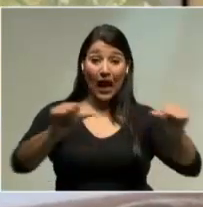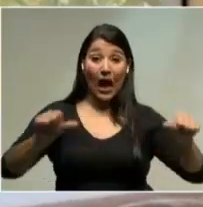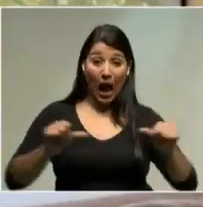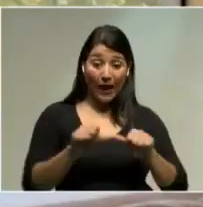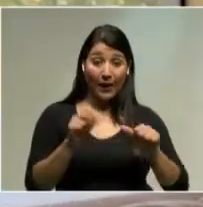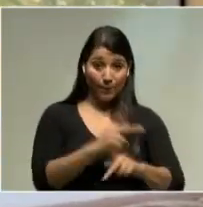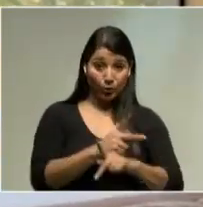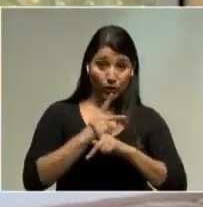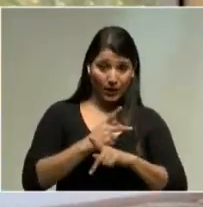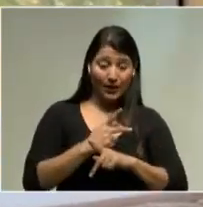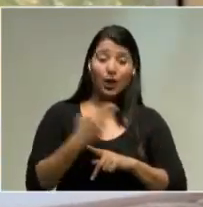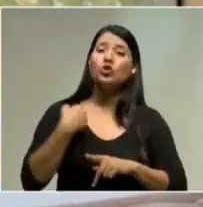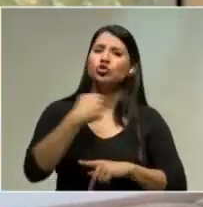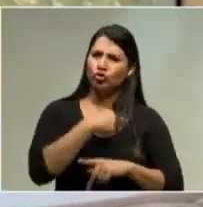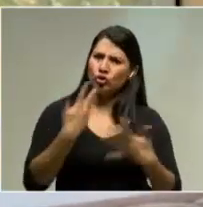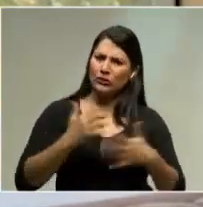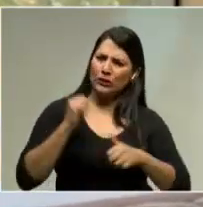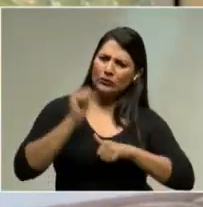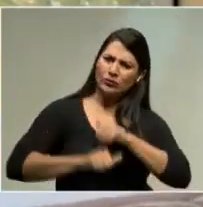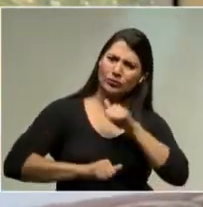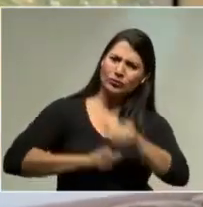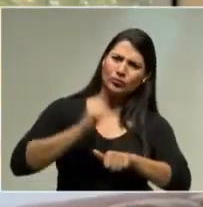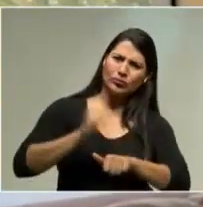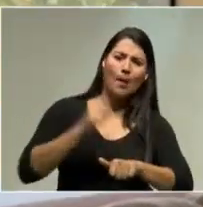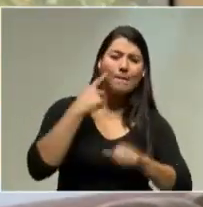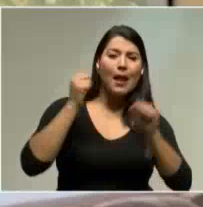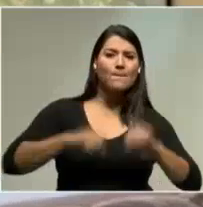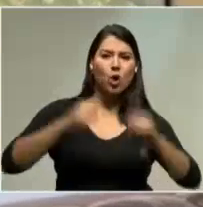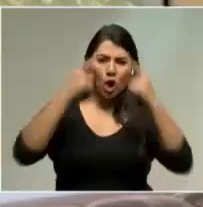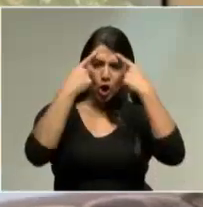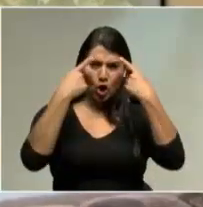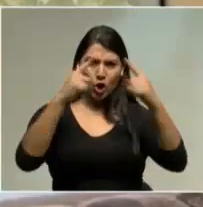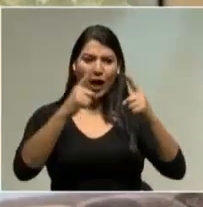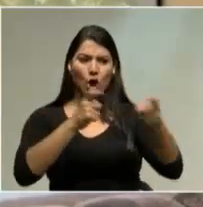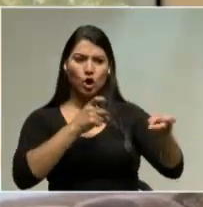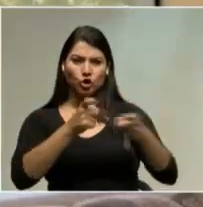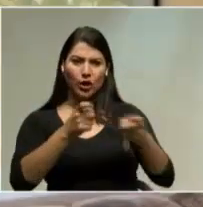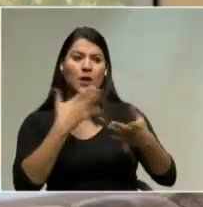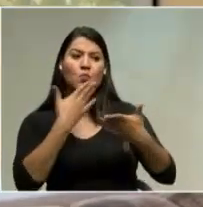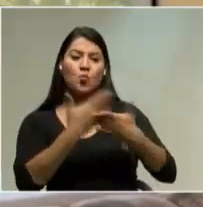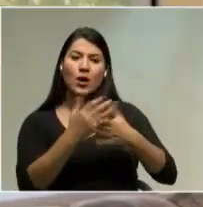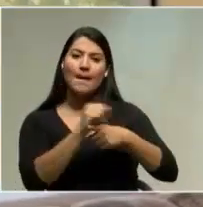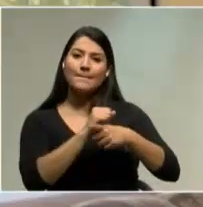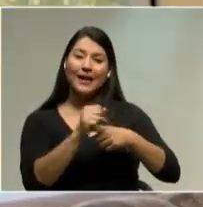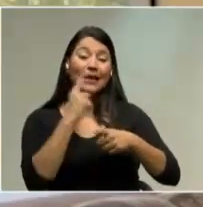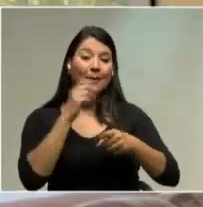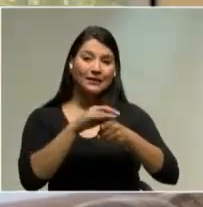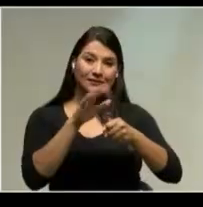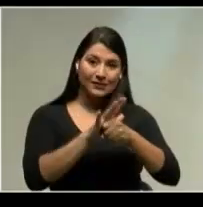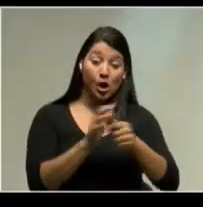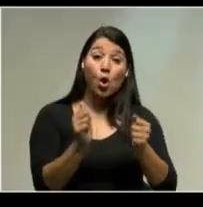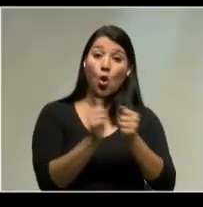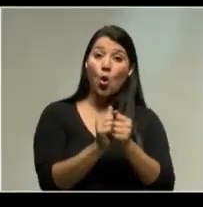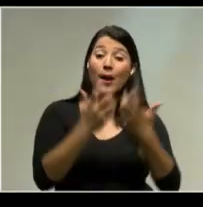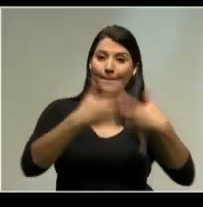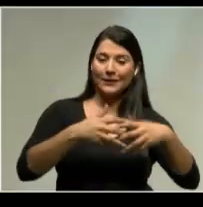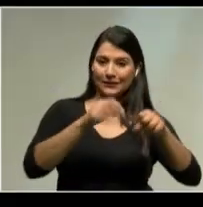Nosotros hemos venido trabajando muy fuertemente para el control de buenas prácticas agrícolas con las piñeras.